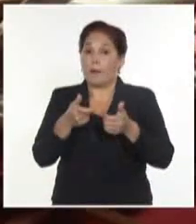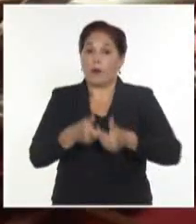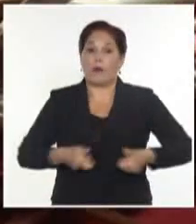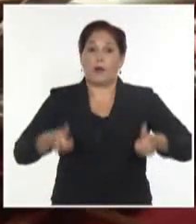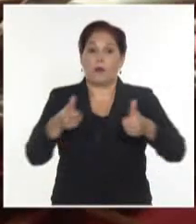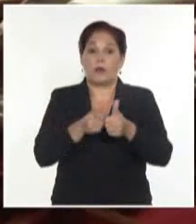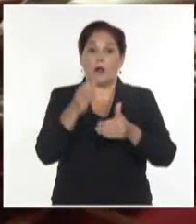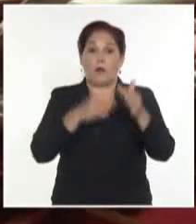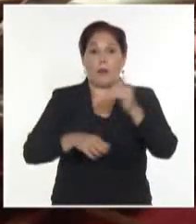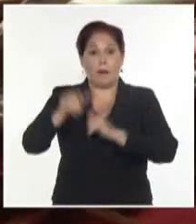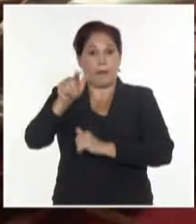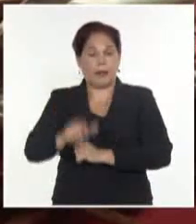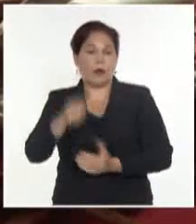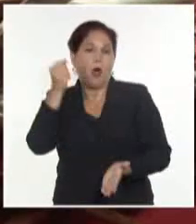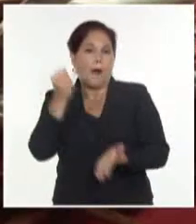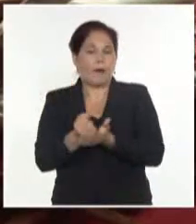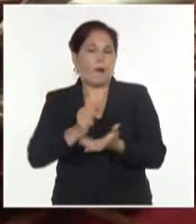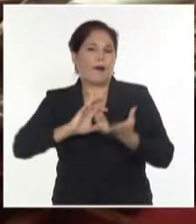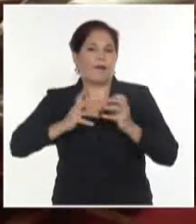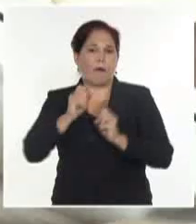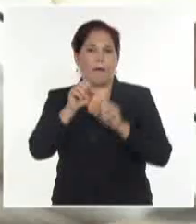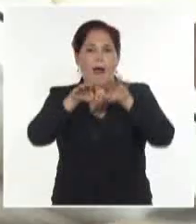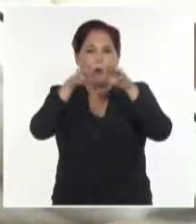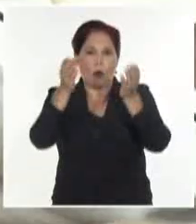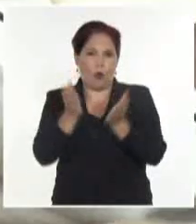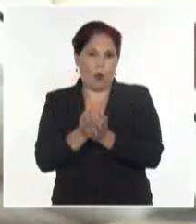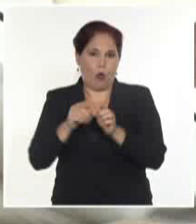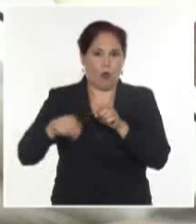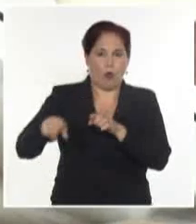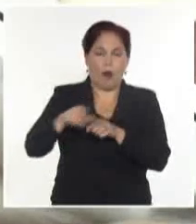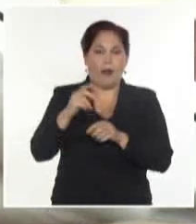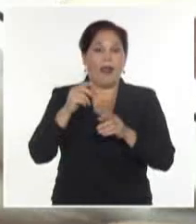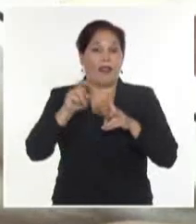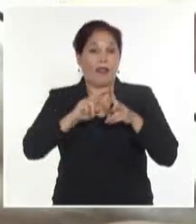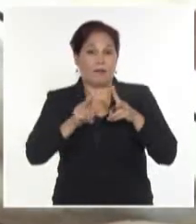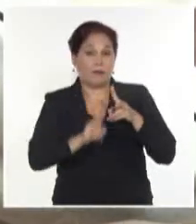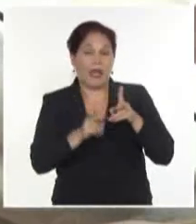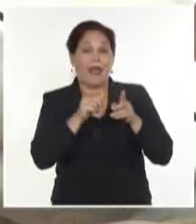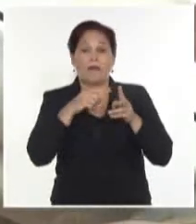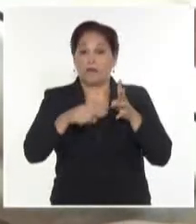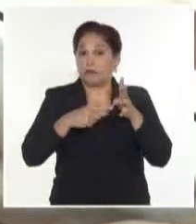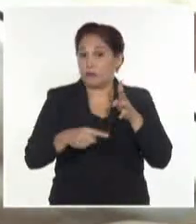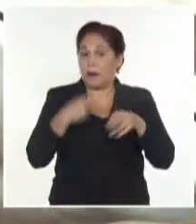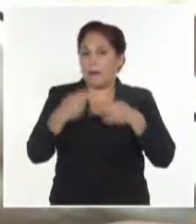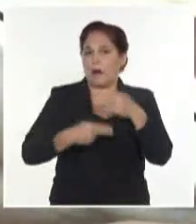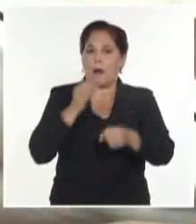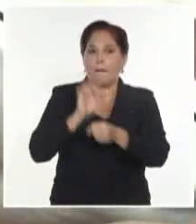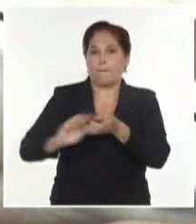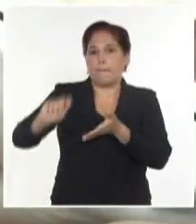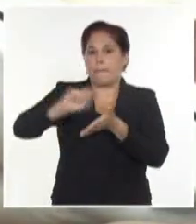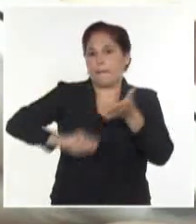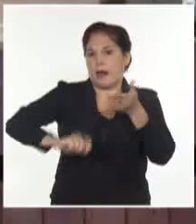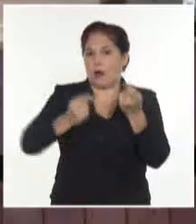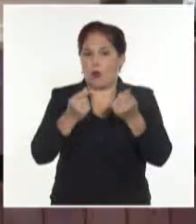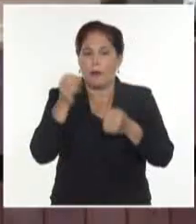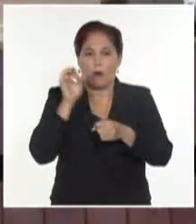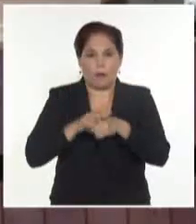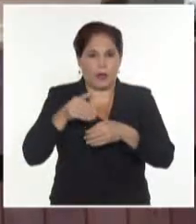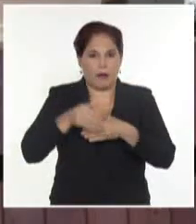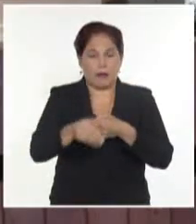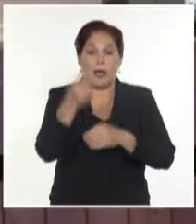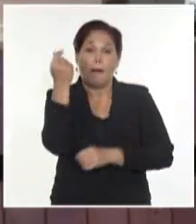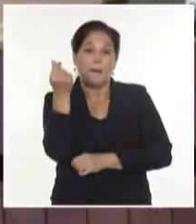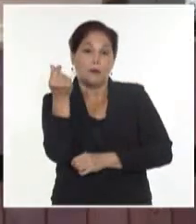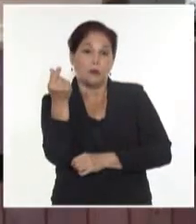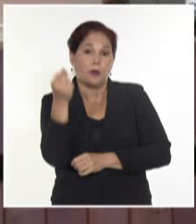Ministros aprobaron el modelo global y directivas del gobierno para iniciar el proceso de elaboración del Plan de la Economía y el presupuesto del